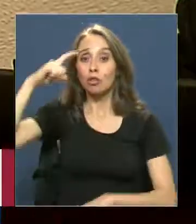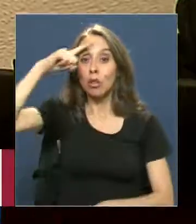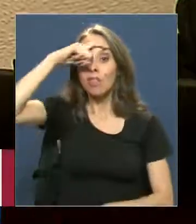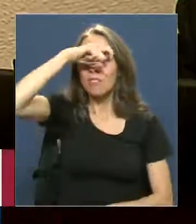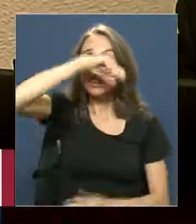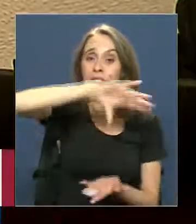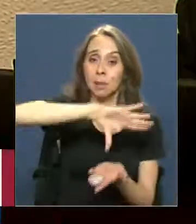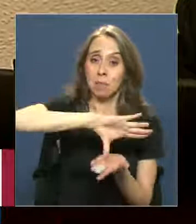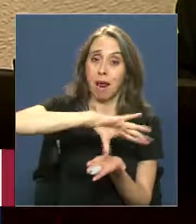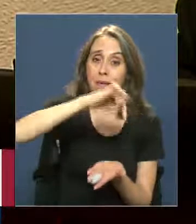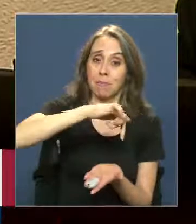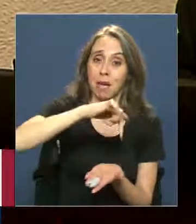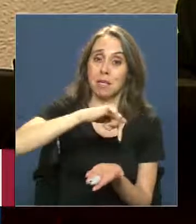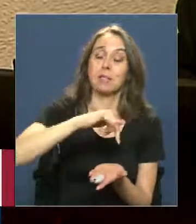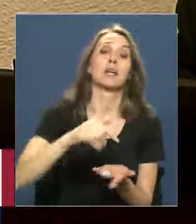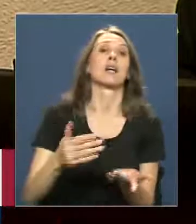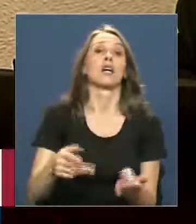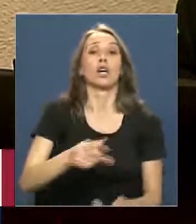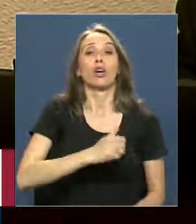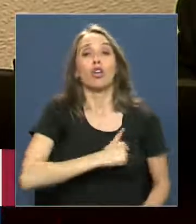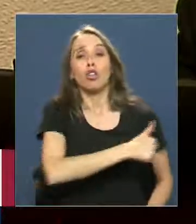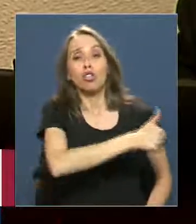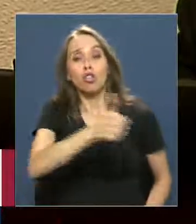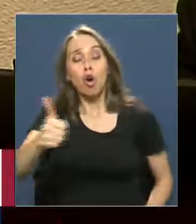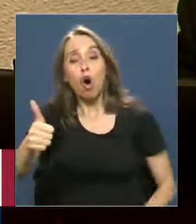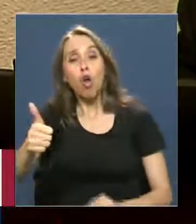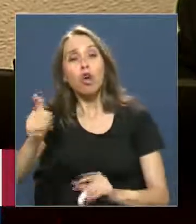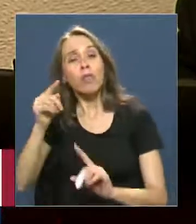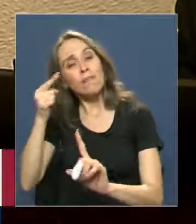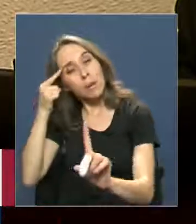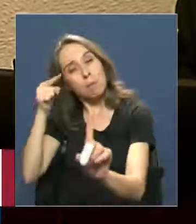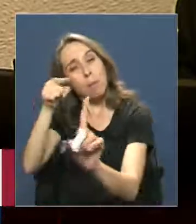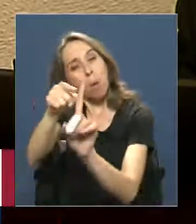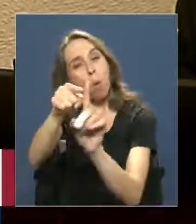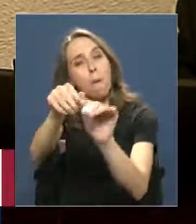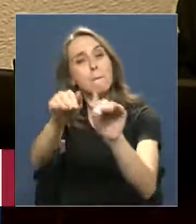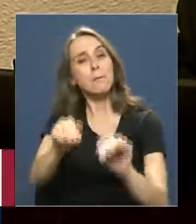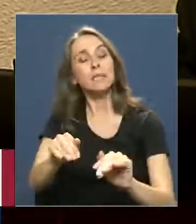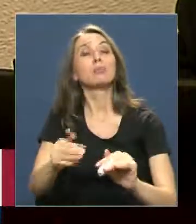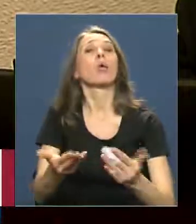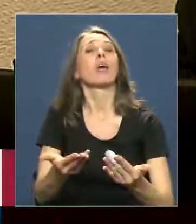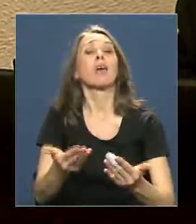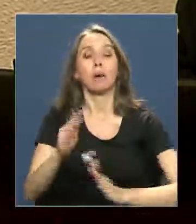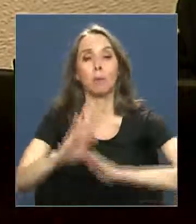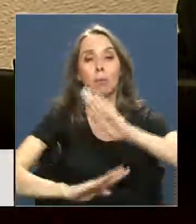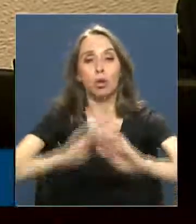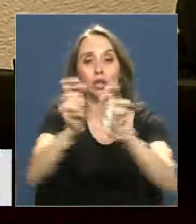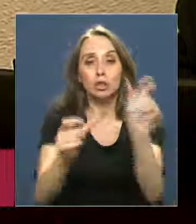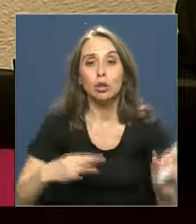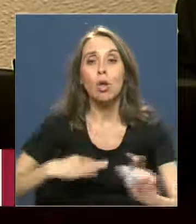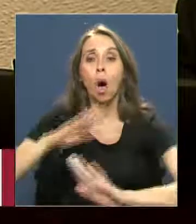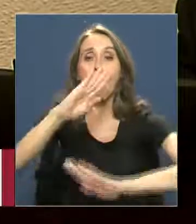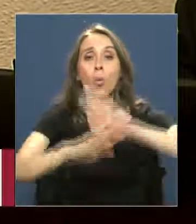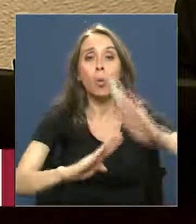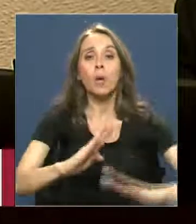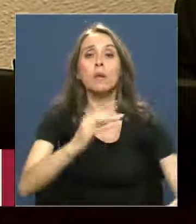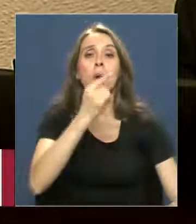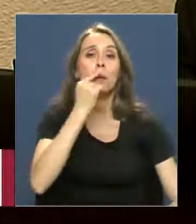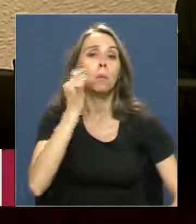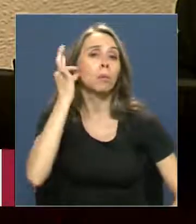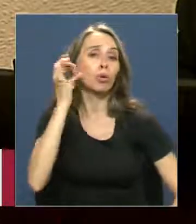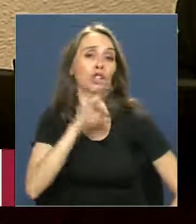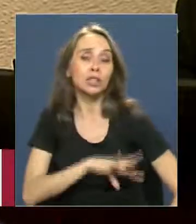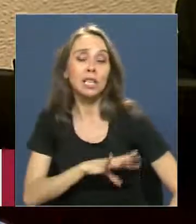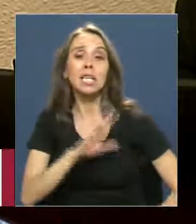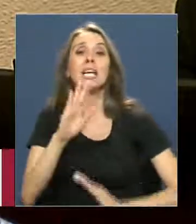país y por supuesto que deberíamos estar todos detrás del mismo objetivo, proteger a la ciudadanía, cuidar a los chilenos y chilenas, la salud